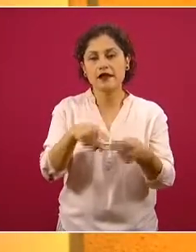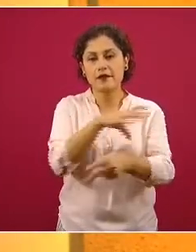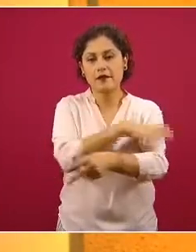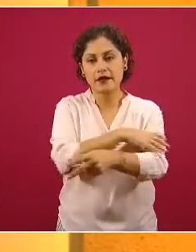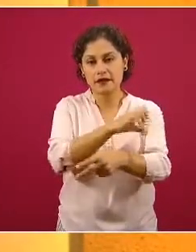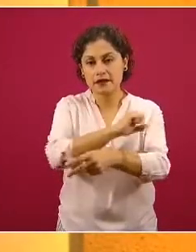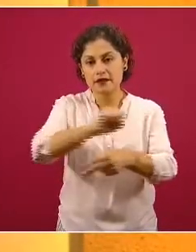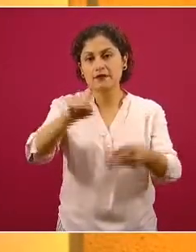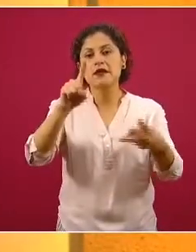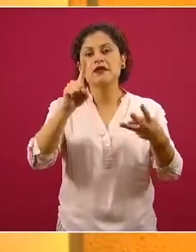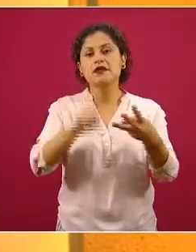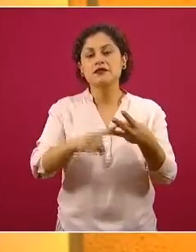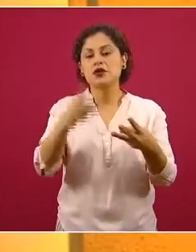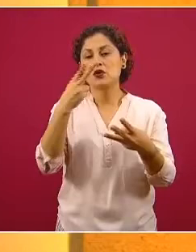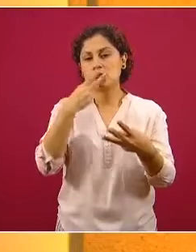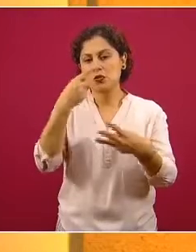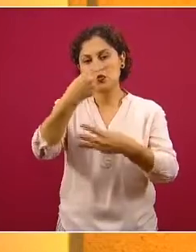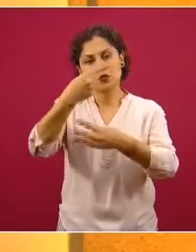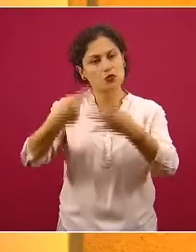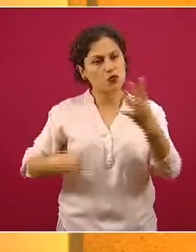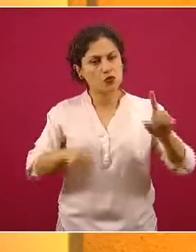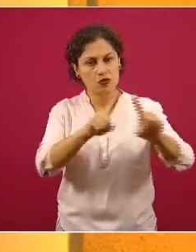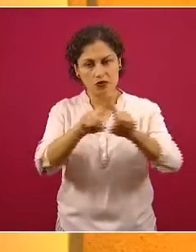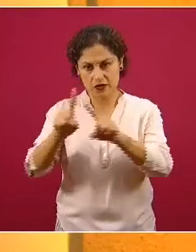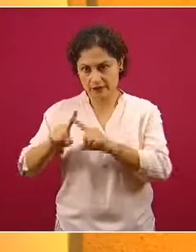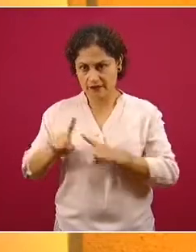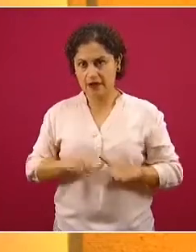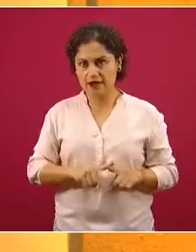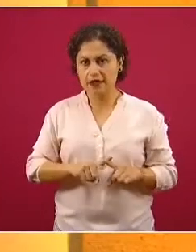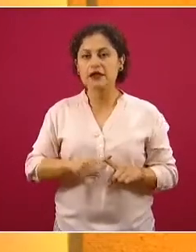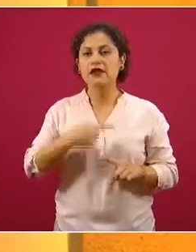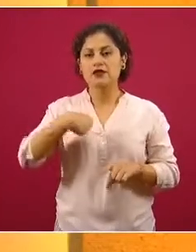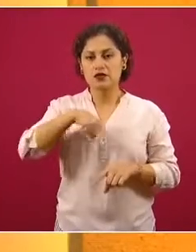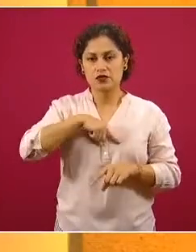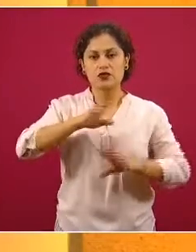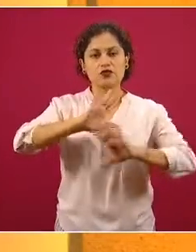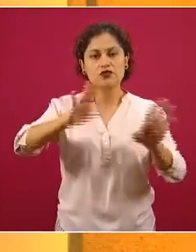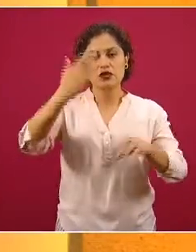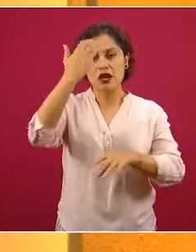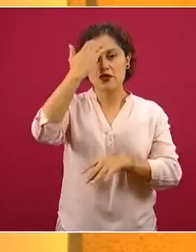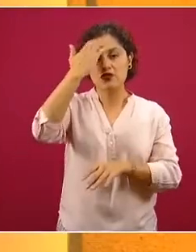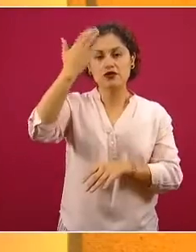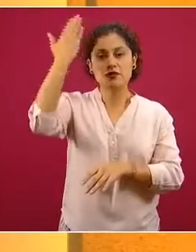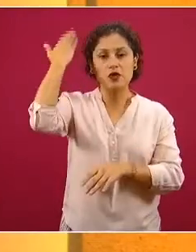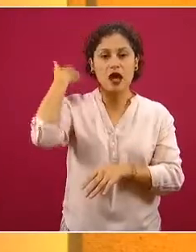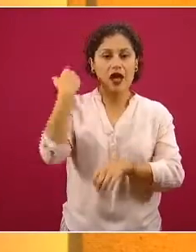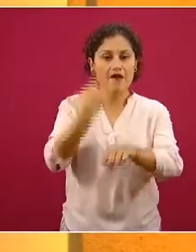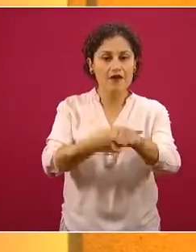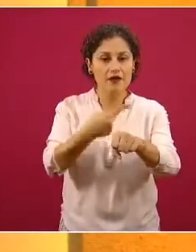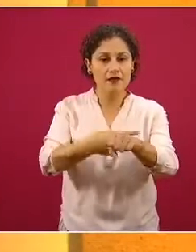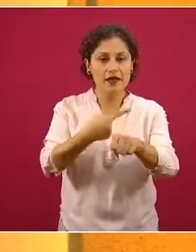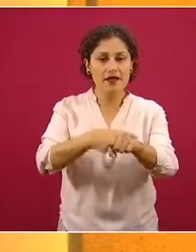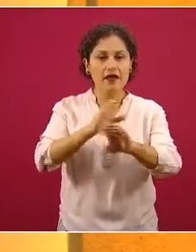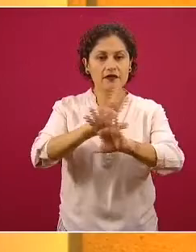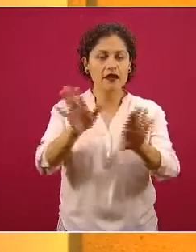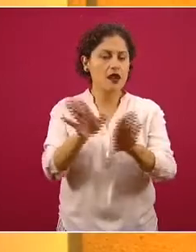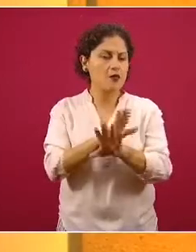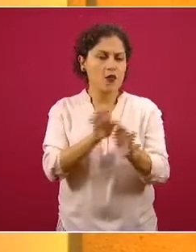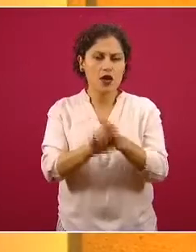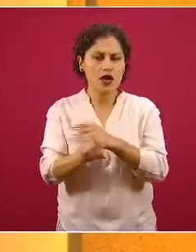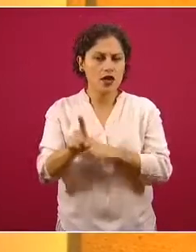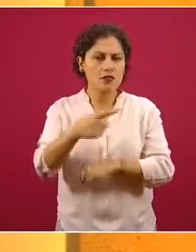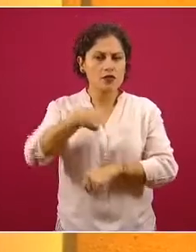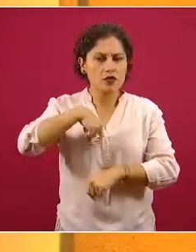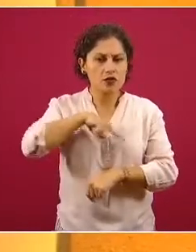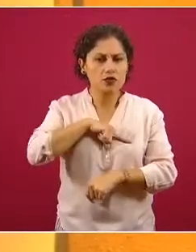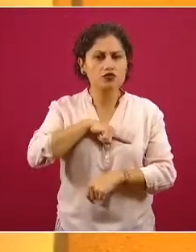etcétera. También sabemos cuál es su dinámica de evolución de la enfermedad. La mediana, por ejemplo, el número que hemos dado